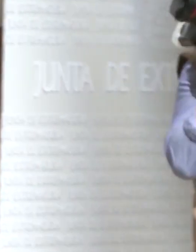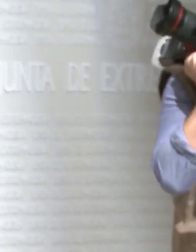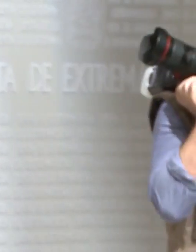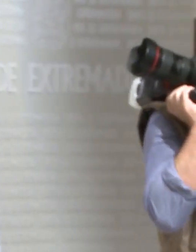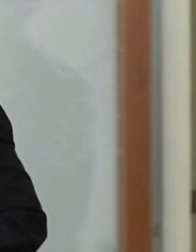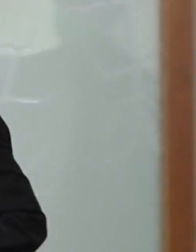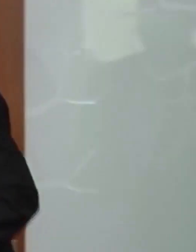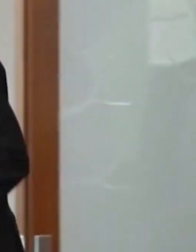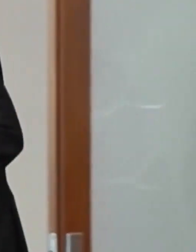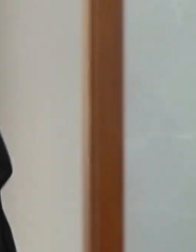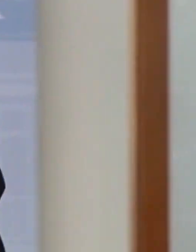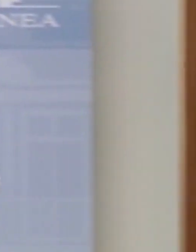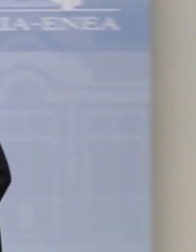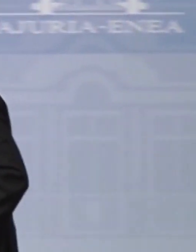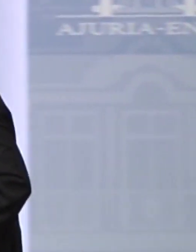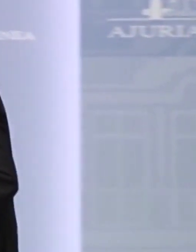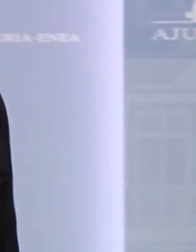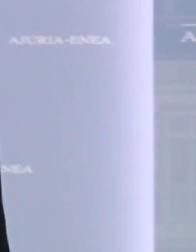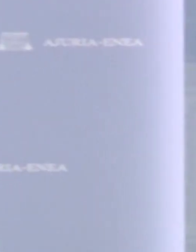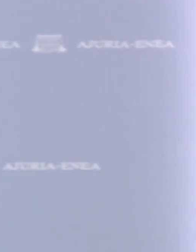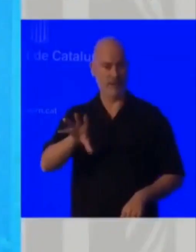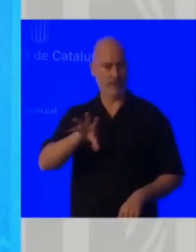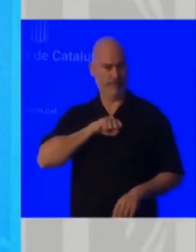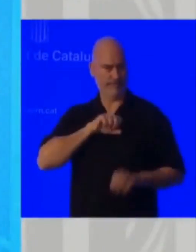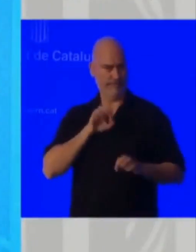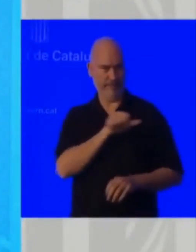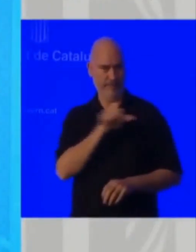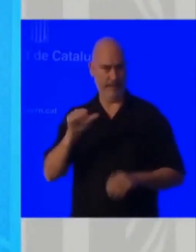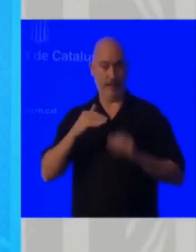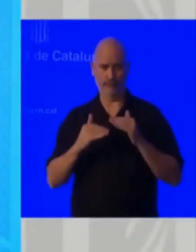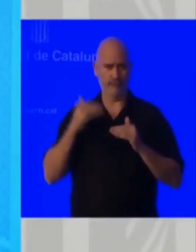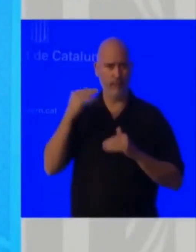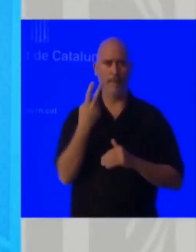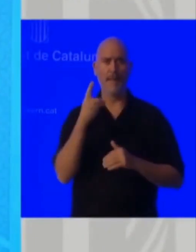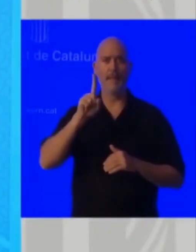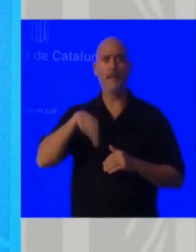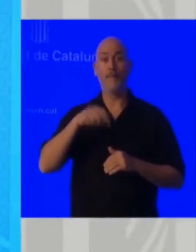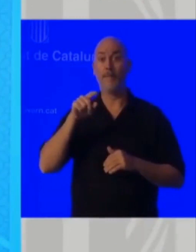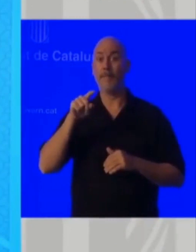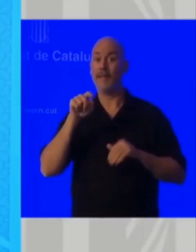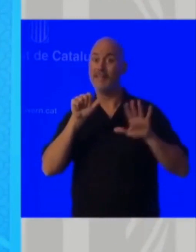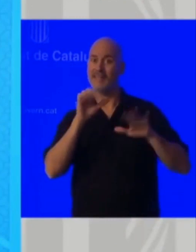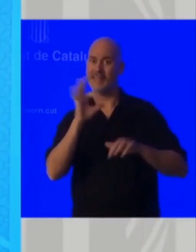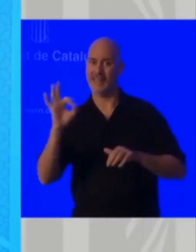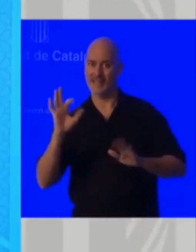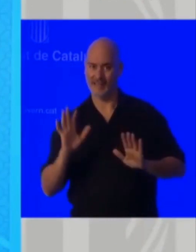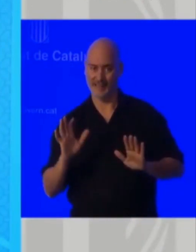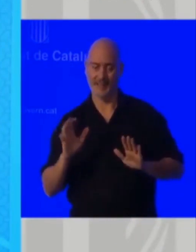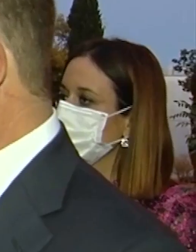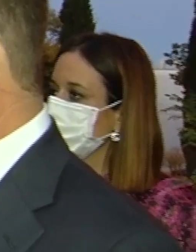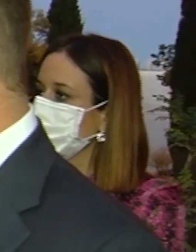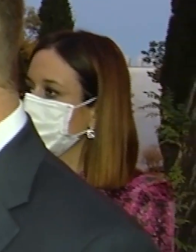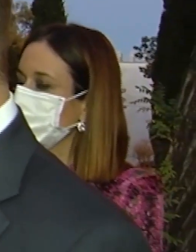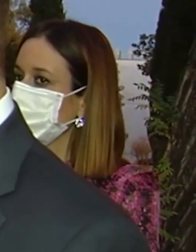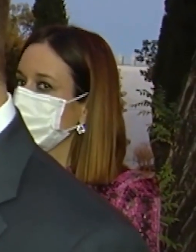y endurecer las restricciones de movilidad con el objetivo de hacer frente al incremento de contagios de kobe 19 y